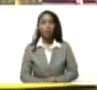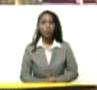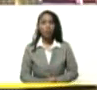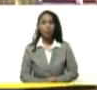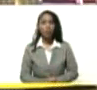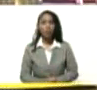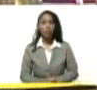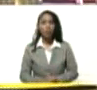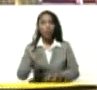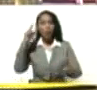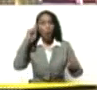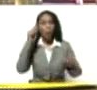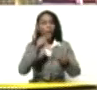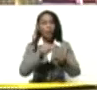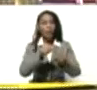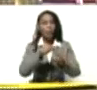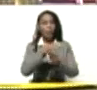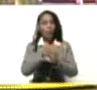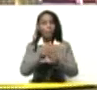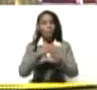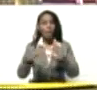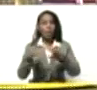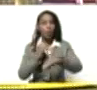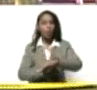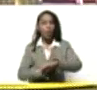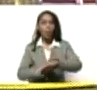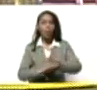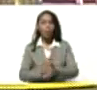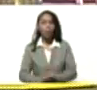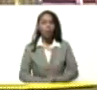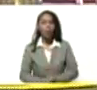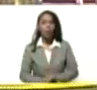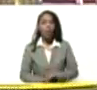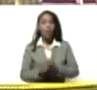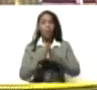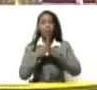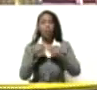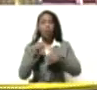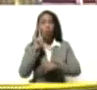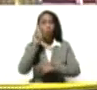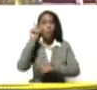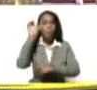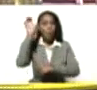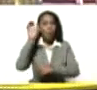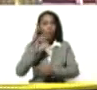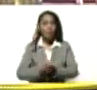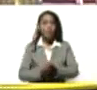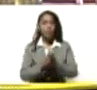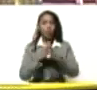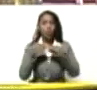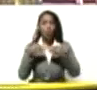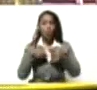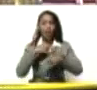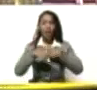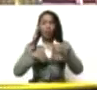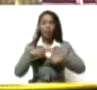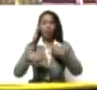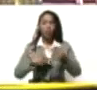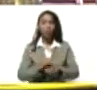la meta de mediano plazo de todo un país, de toda una revolución,